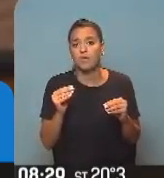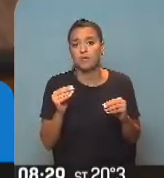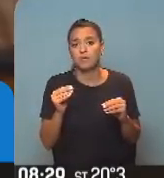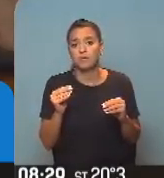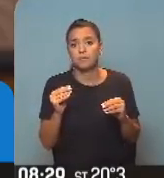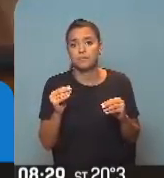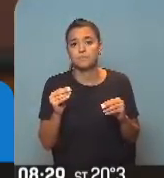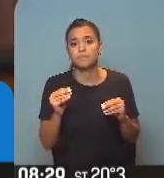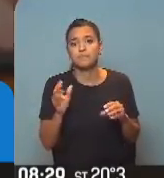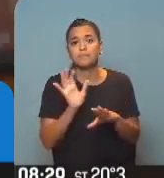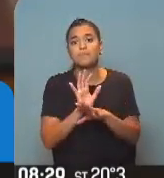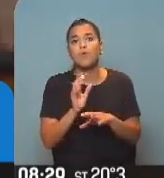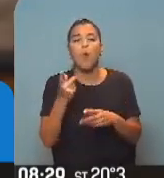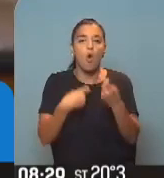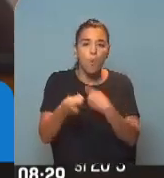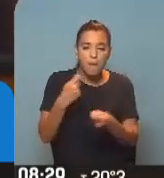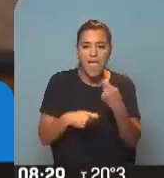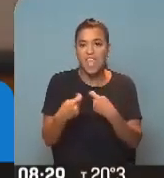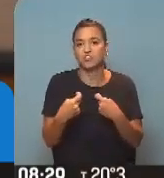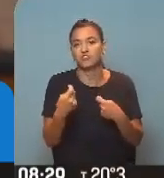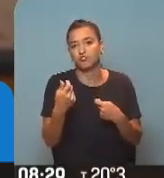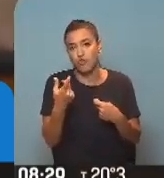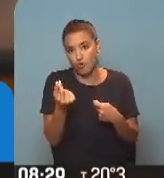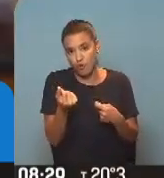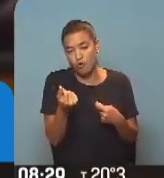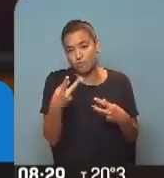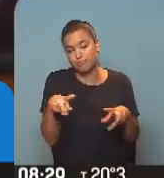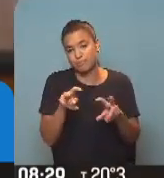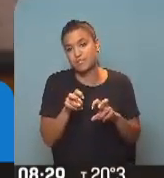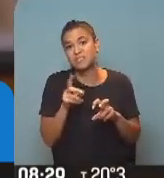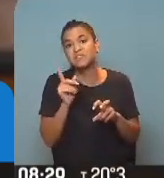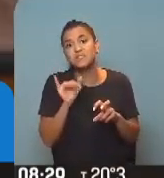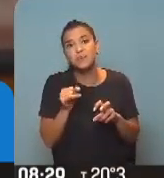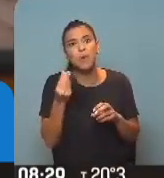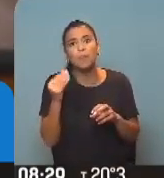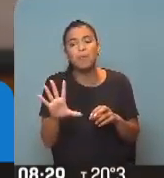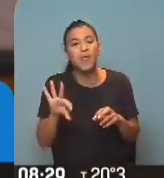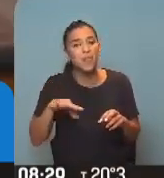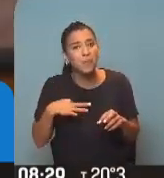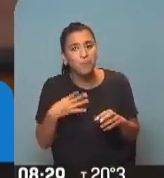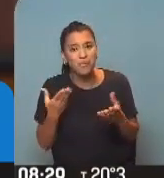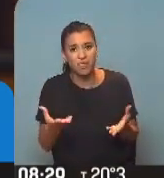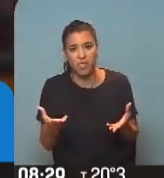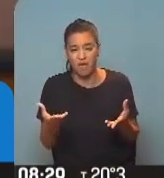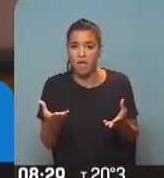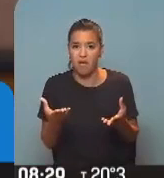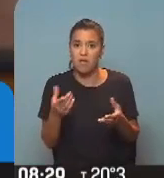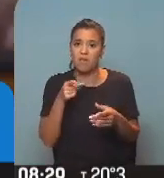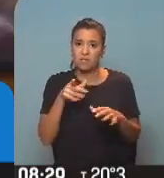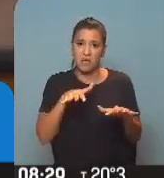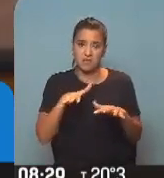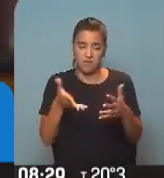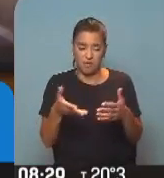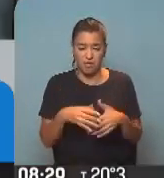algún tipo de aspecto comercial impositivo es mucho más lo que se pierde en vidas que lo que le genera los municipios esta actividad